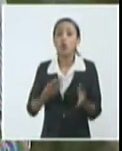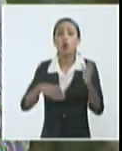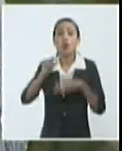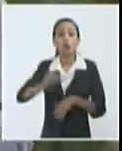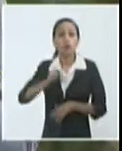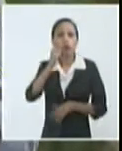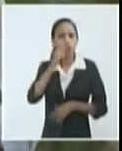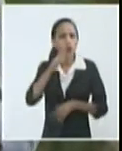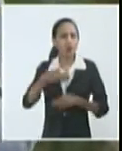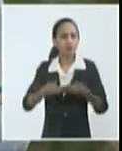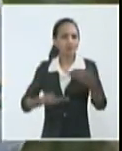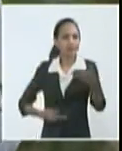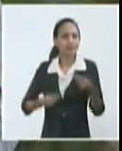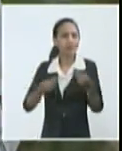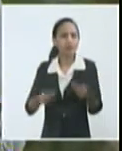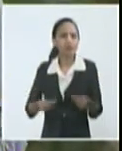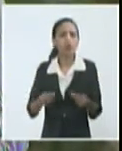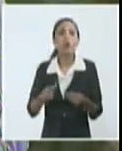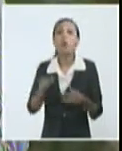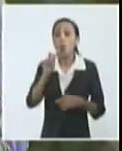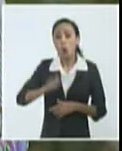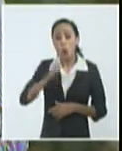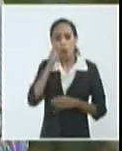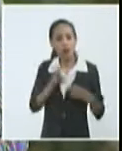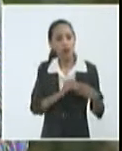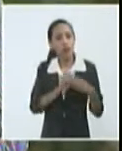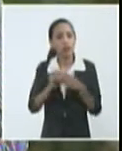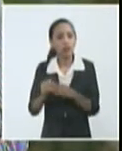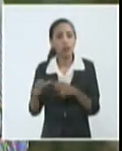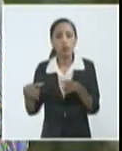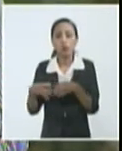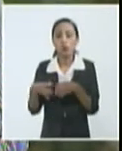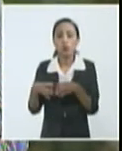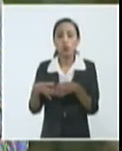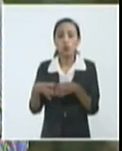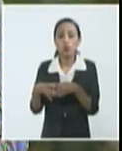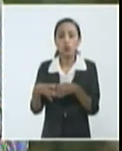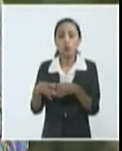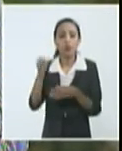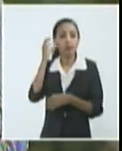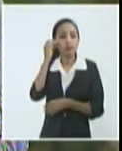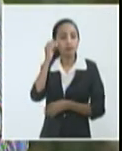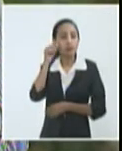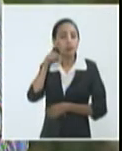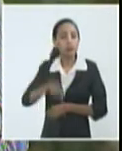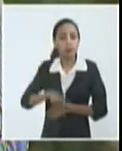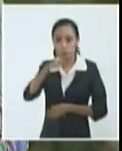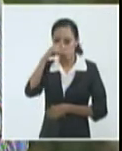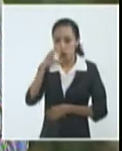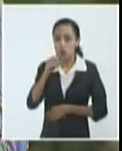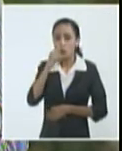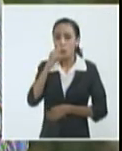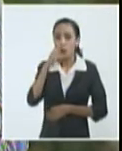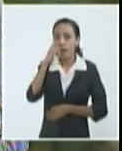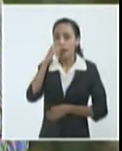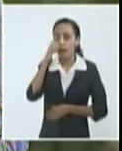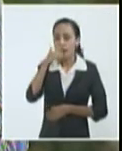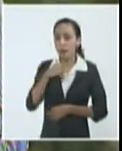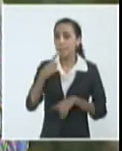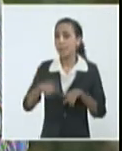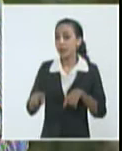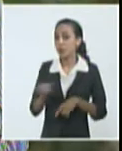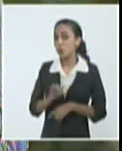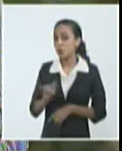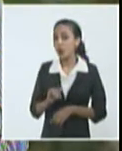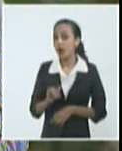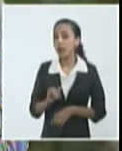Vélez, un importante líder en el equipo de creación de Soberana, pero yo creo que también le debemos en un momento como